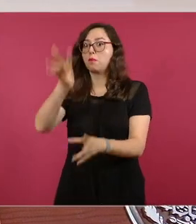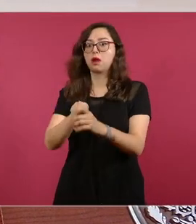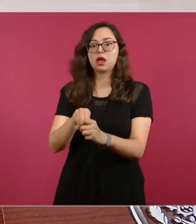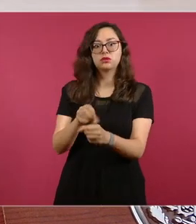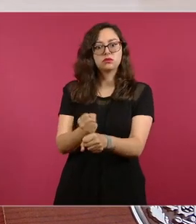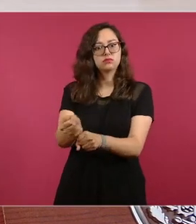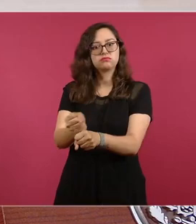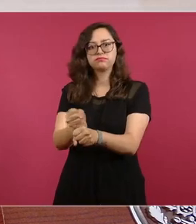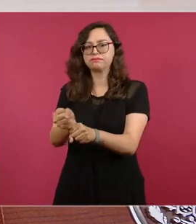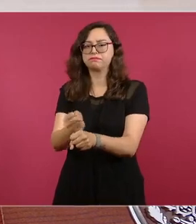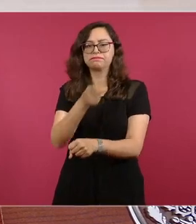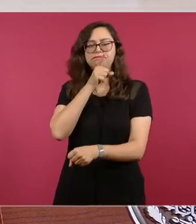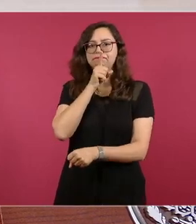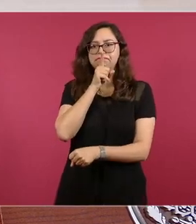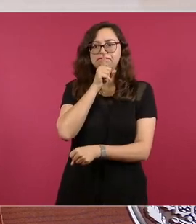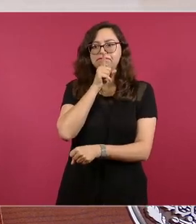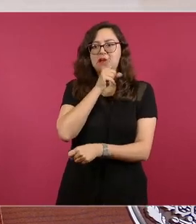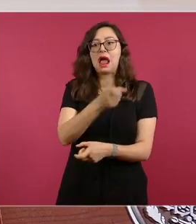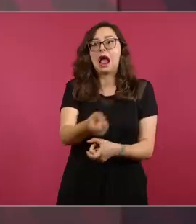Y en efecto,